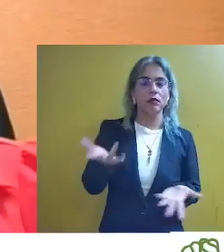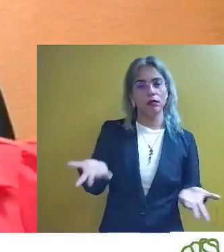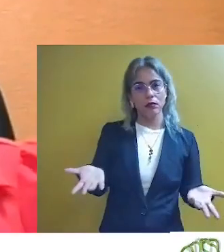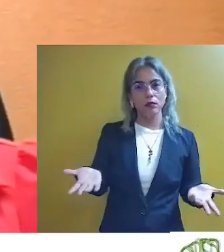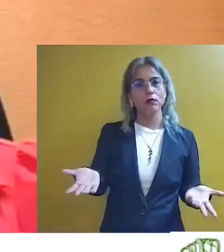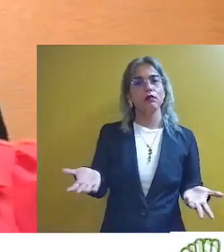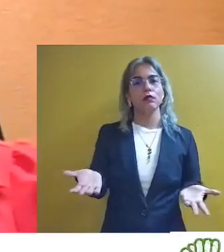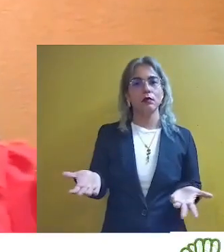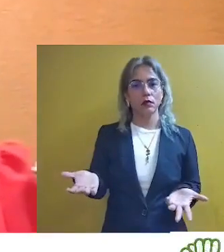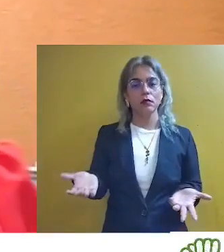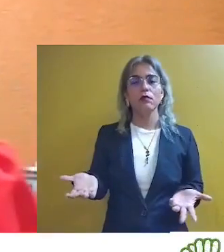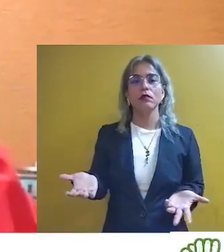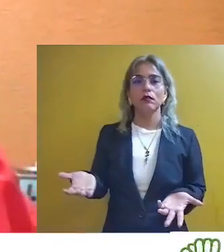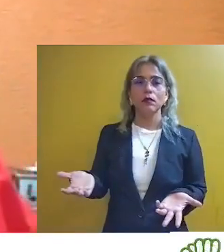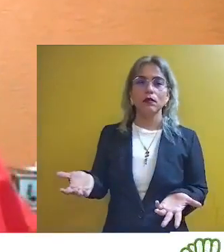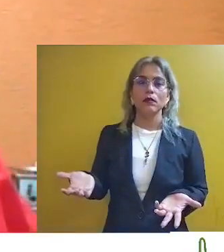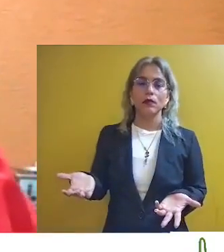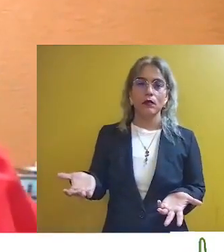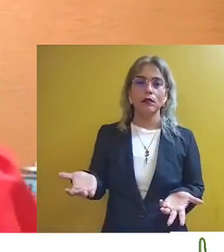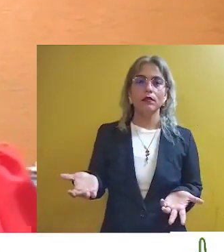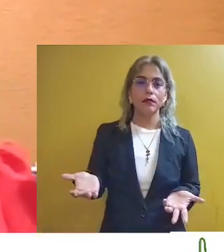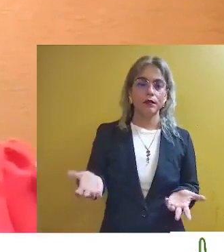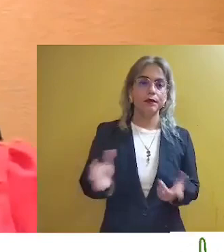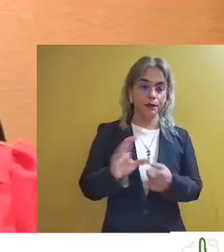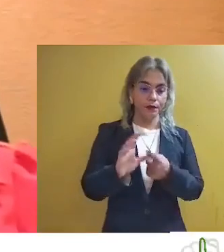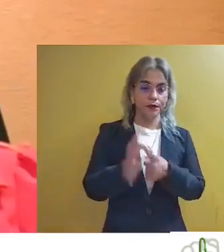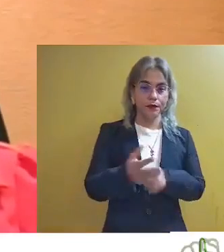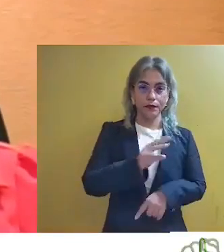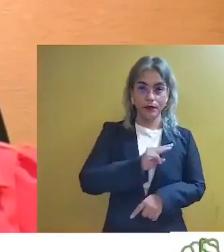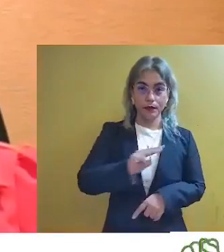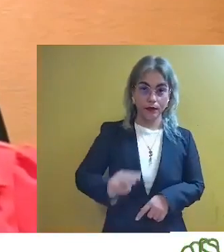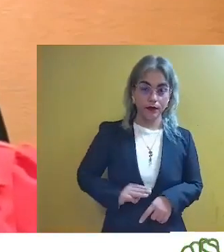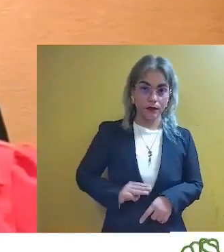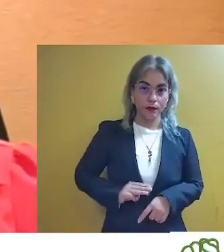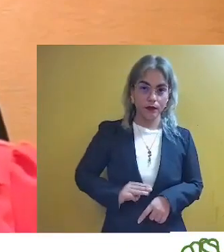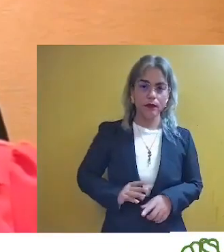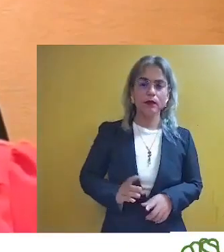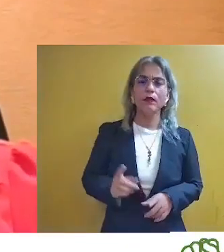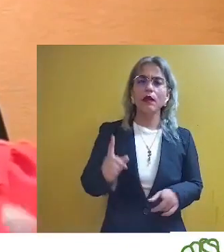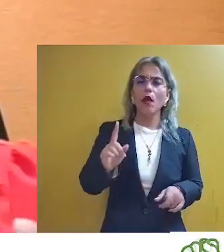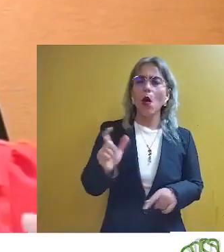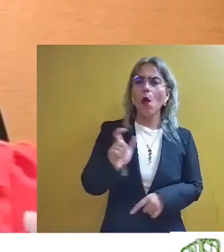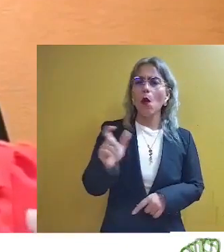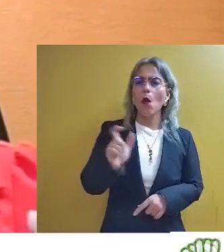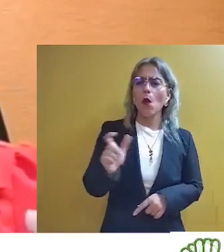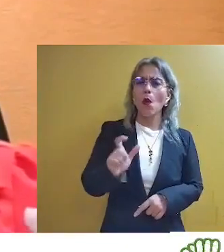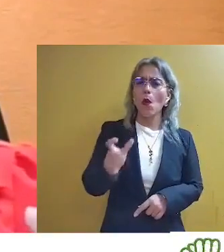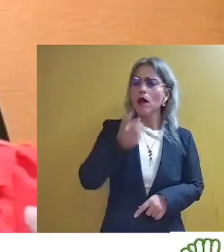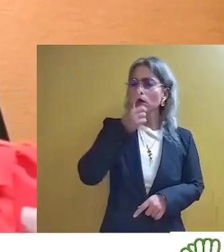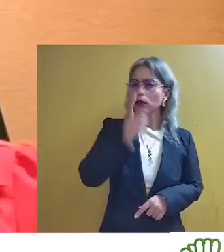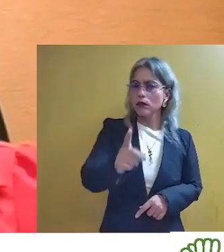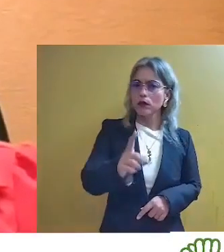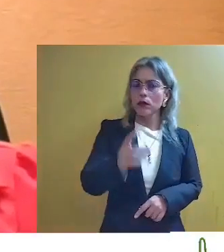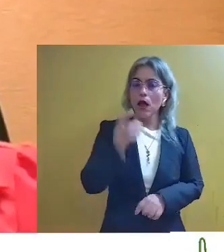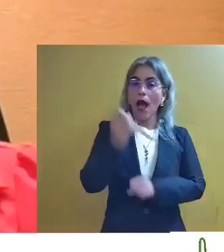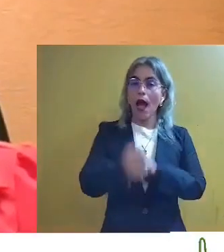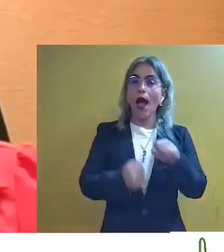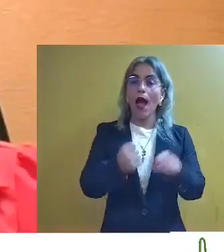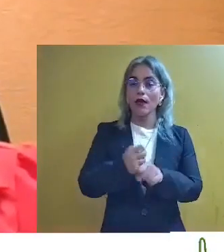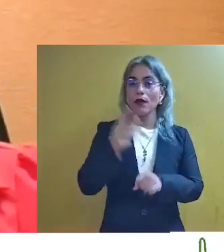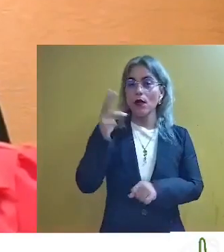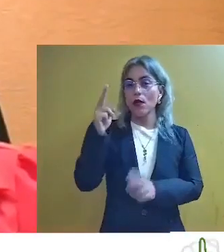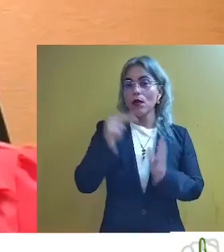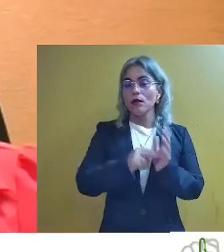del Comité Directivo Municipal fue del año 19 al año 2022. Por lo